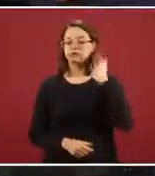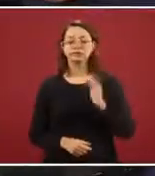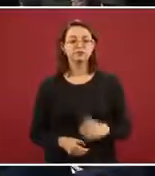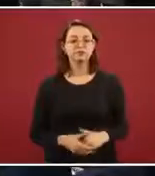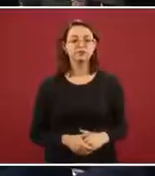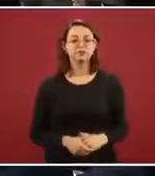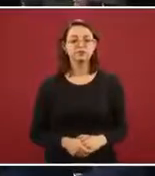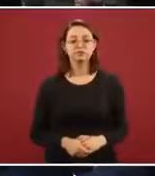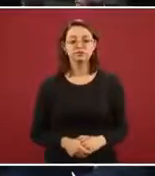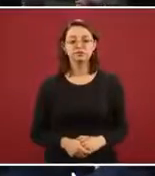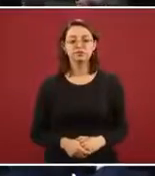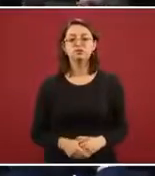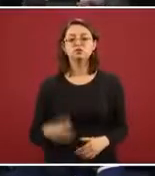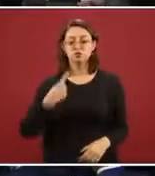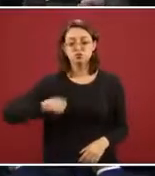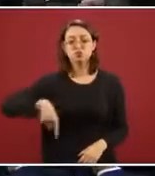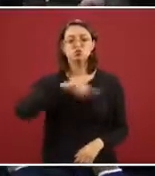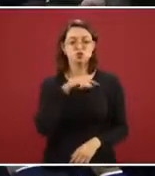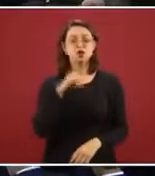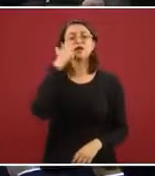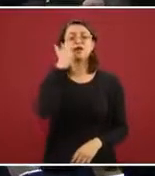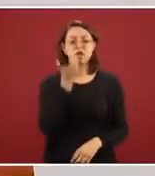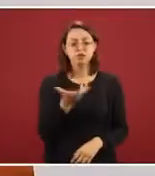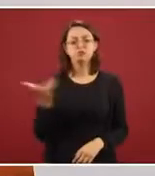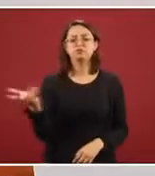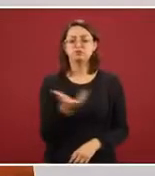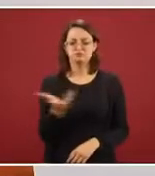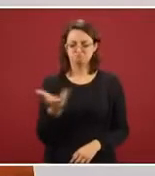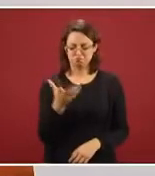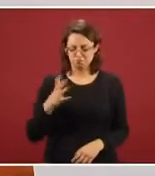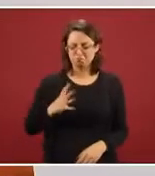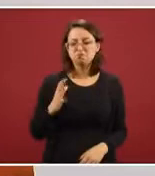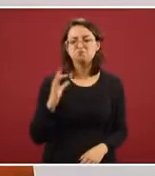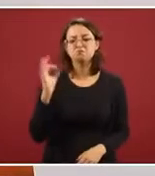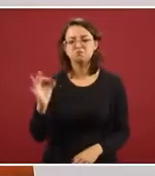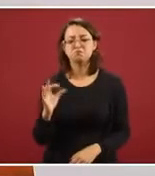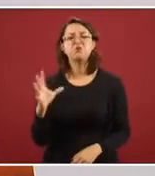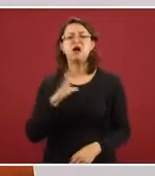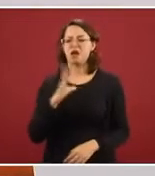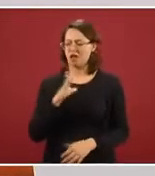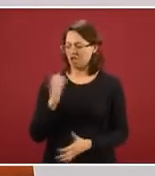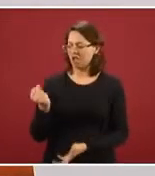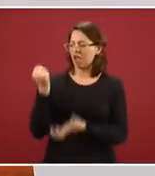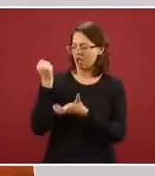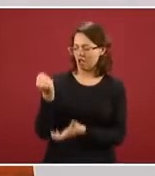tenemos voluntad de hacerlo y tenemos recursos